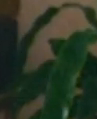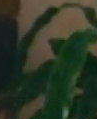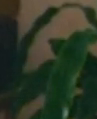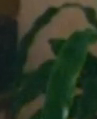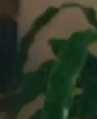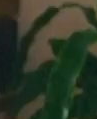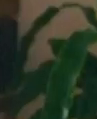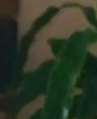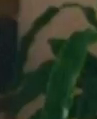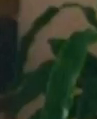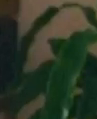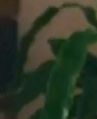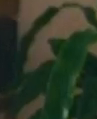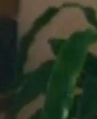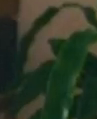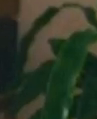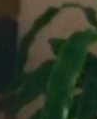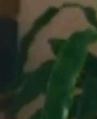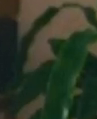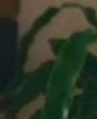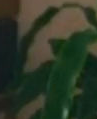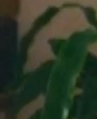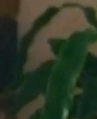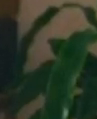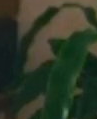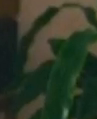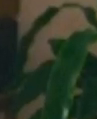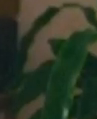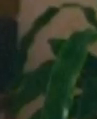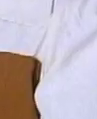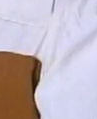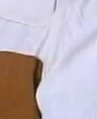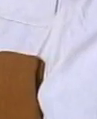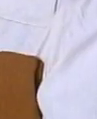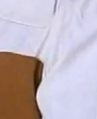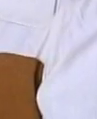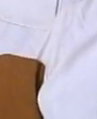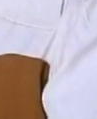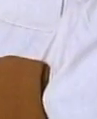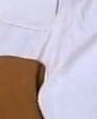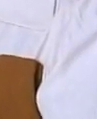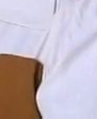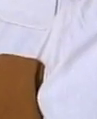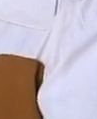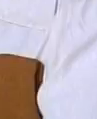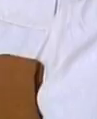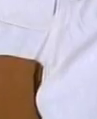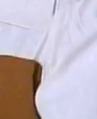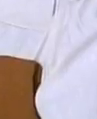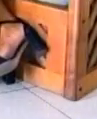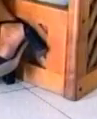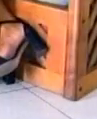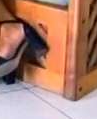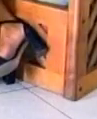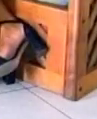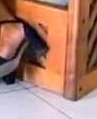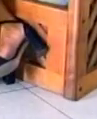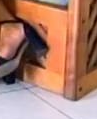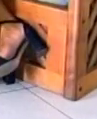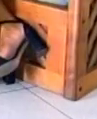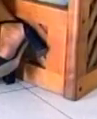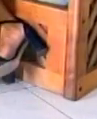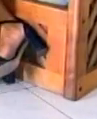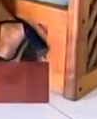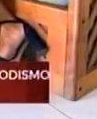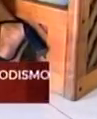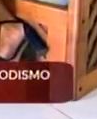periodismo en Cuba también. Y sobre todo, bueno, yo nací en el año 1964 y